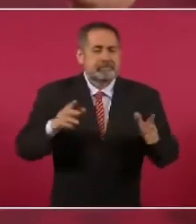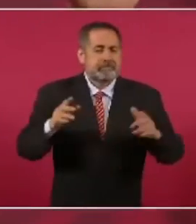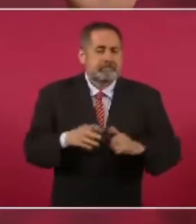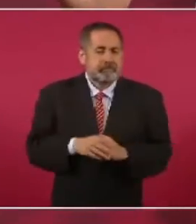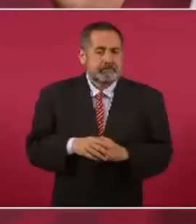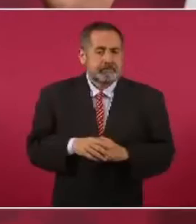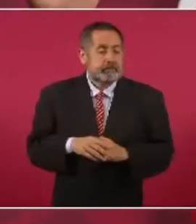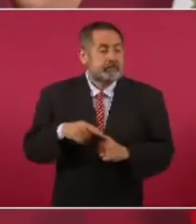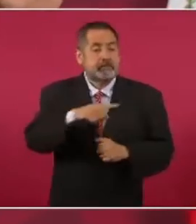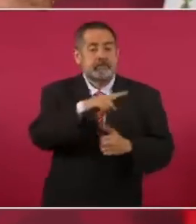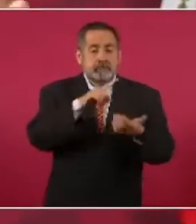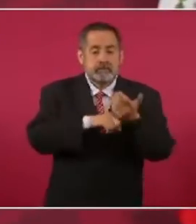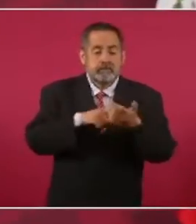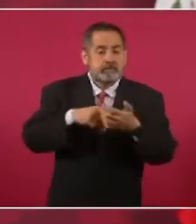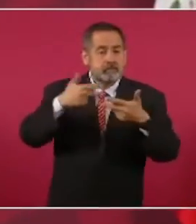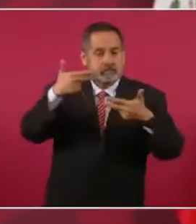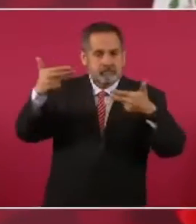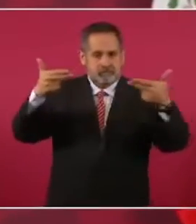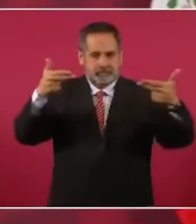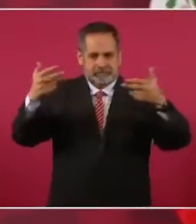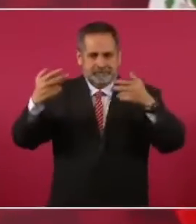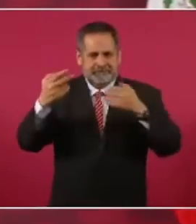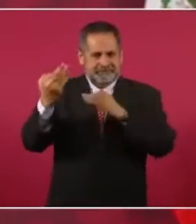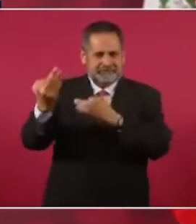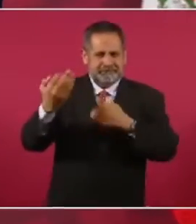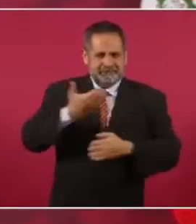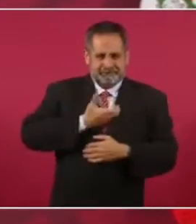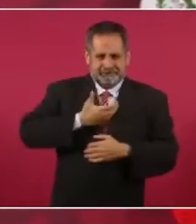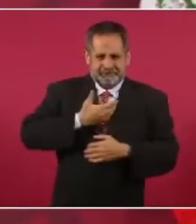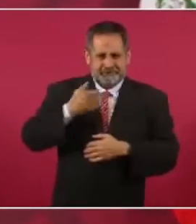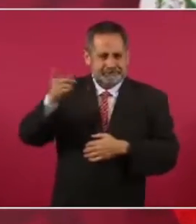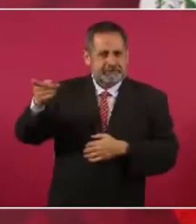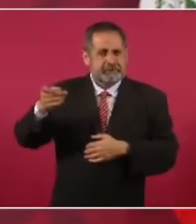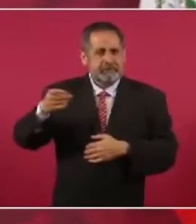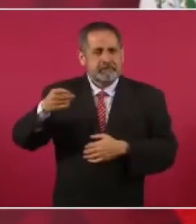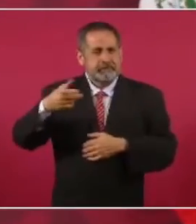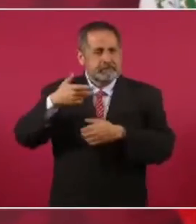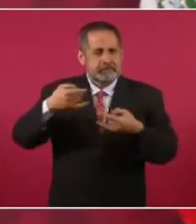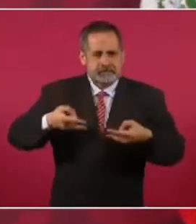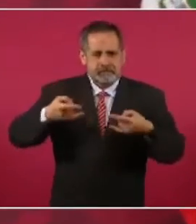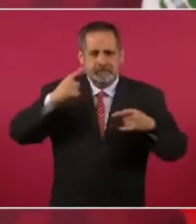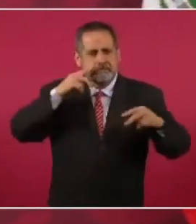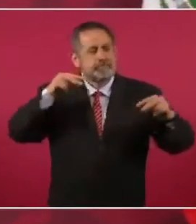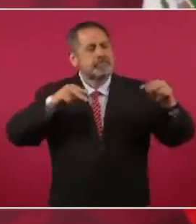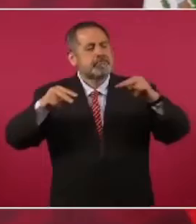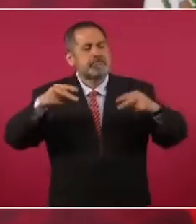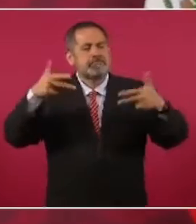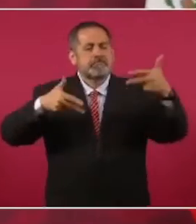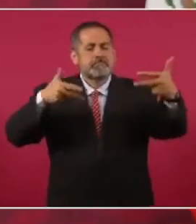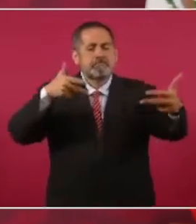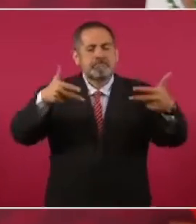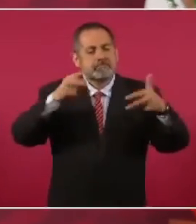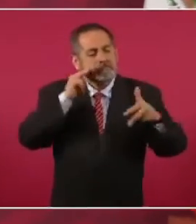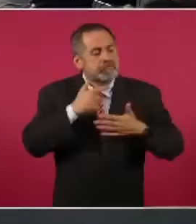Tenían cámaras en los hoteles del Zócalo para ver si se llenaba.